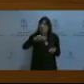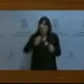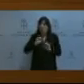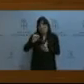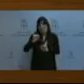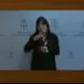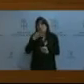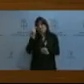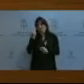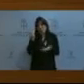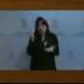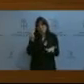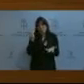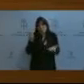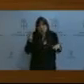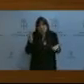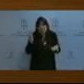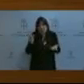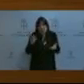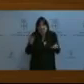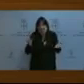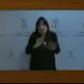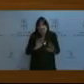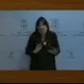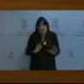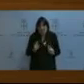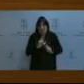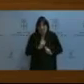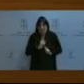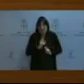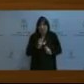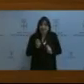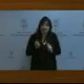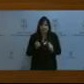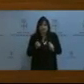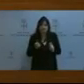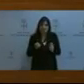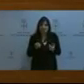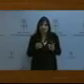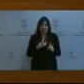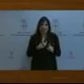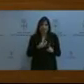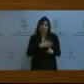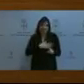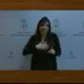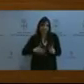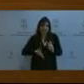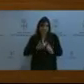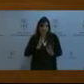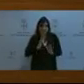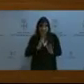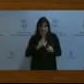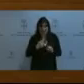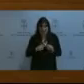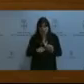aportaciones, bueno, pues tenían un carácter un poco intervencionista sobre algunas de las organizaciones. Yo quiero